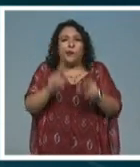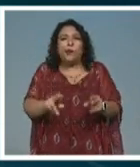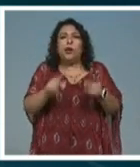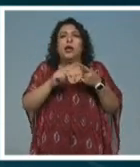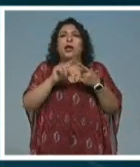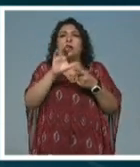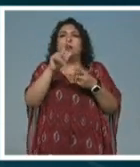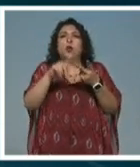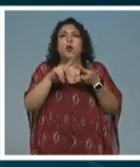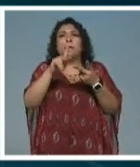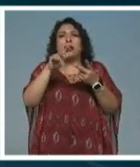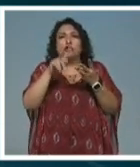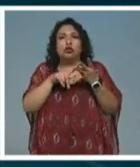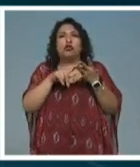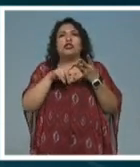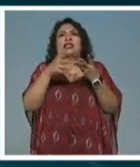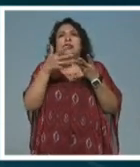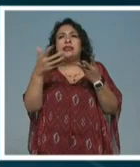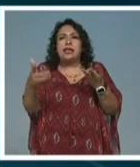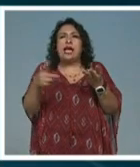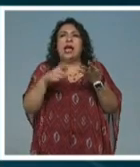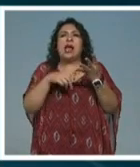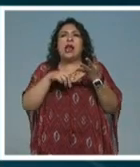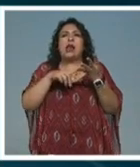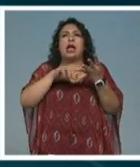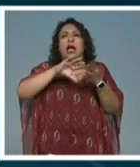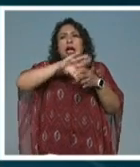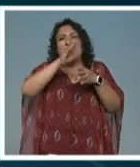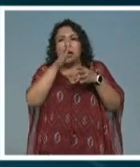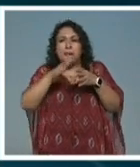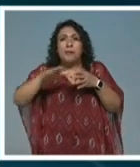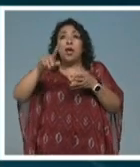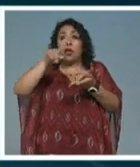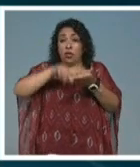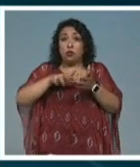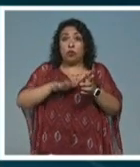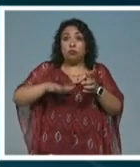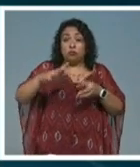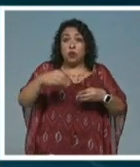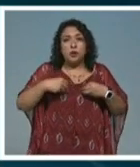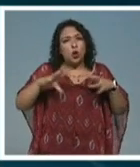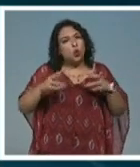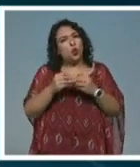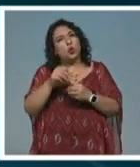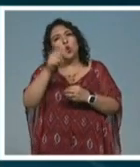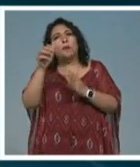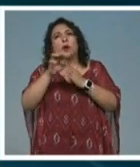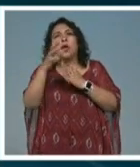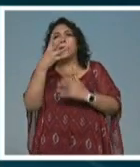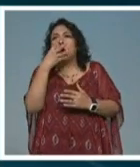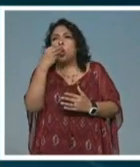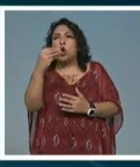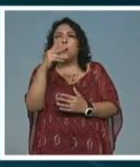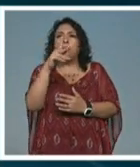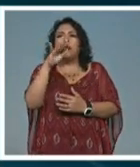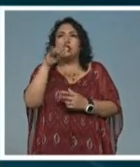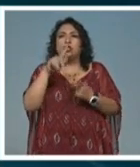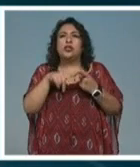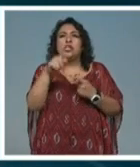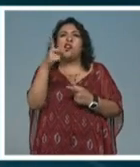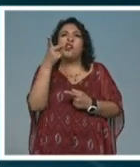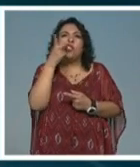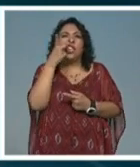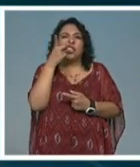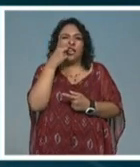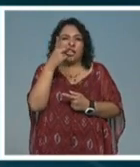Gliptodontes, perezosos terrestres y camellos americanos coexistieron en este entorno, junto con otros animales como el lobo pleistocénico y el diente